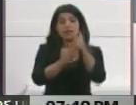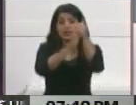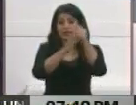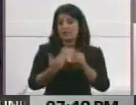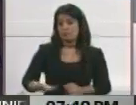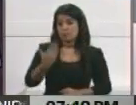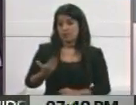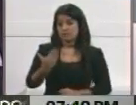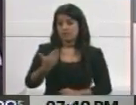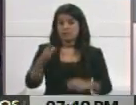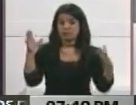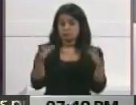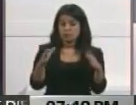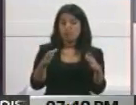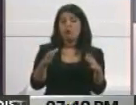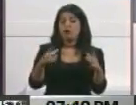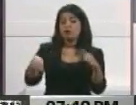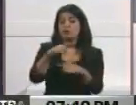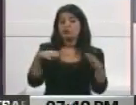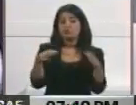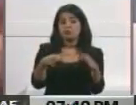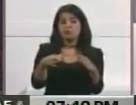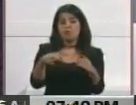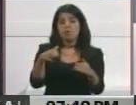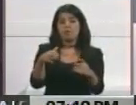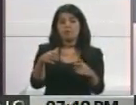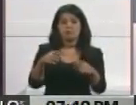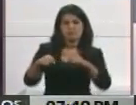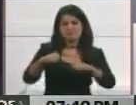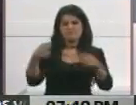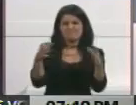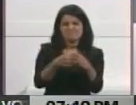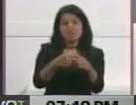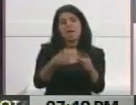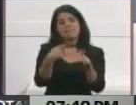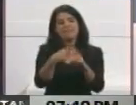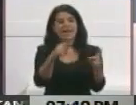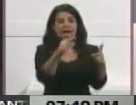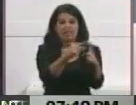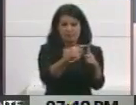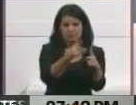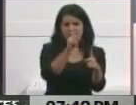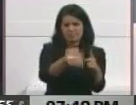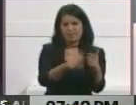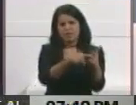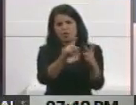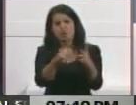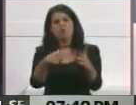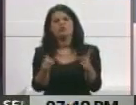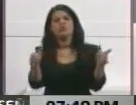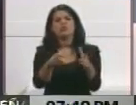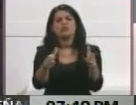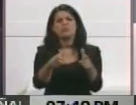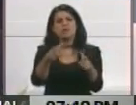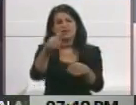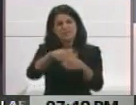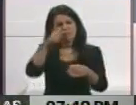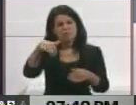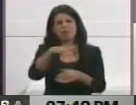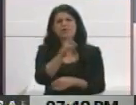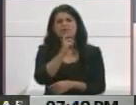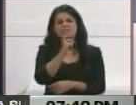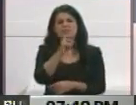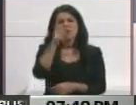gremial del movimiento electoral del pueblo primero de acción democrática y después del movimiento electoral del pueblo fue el